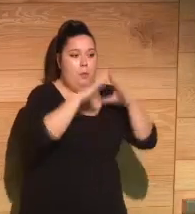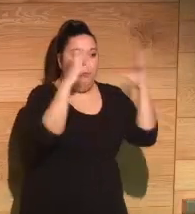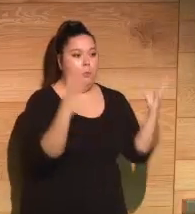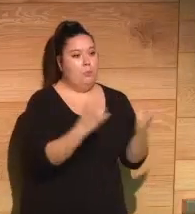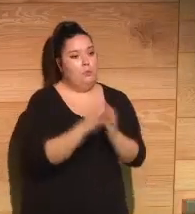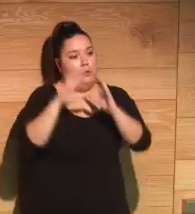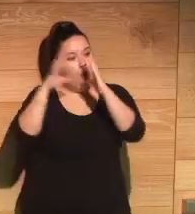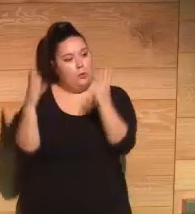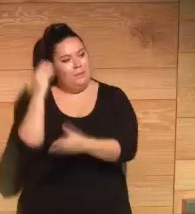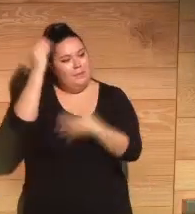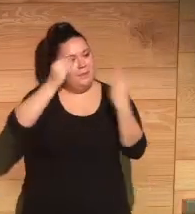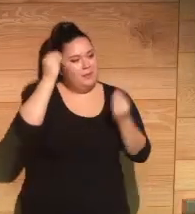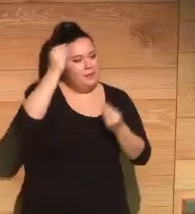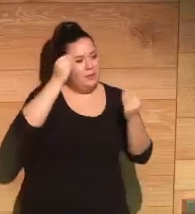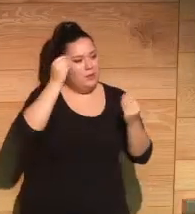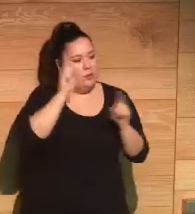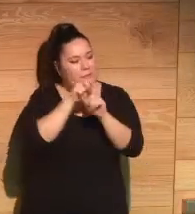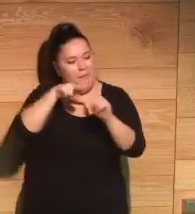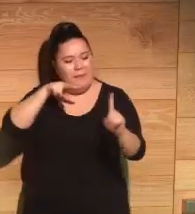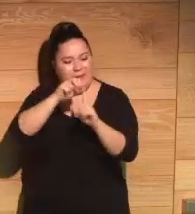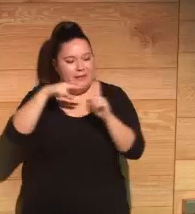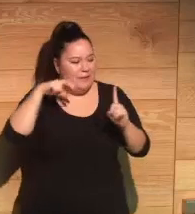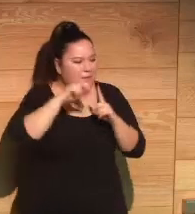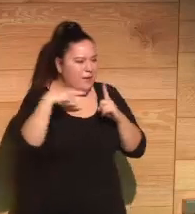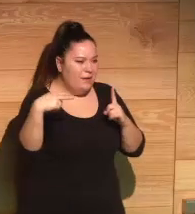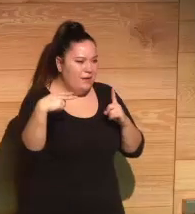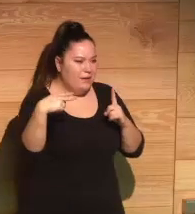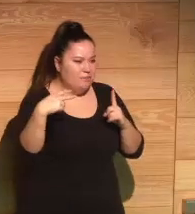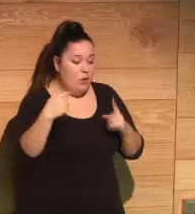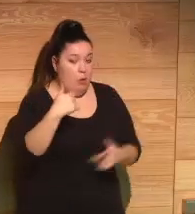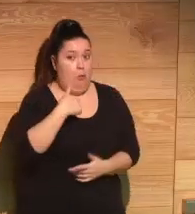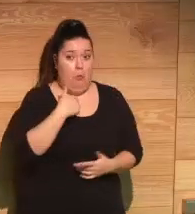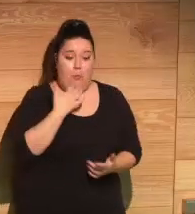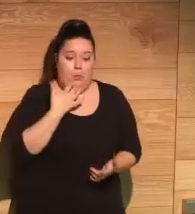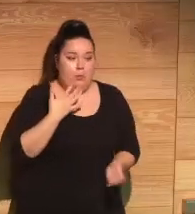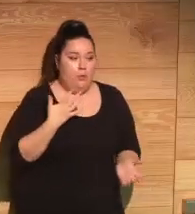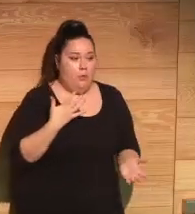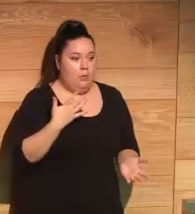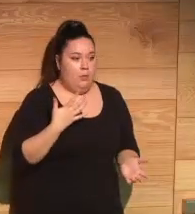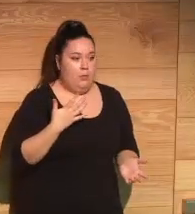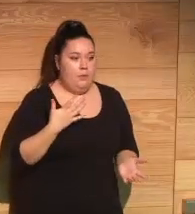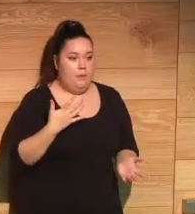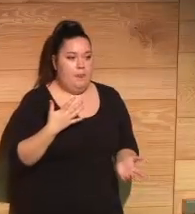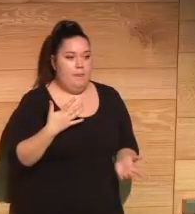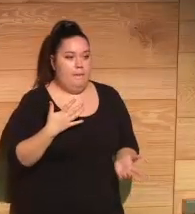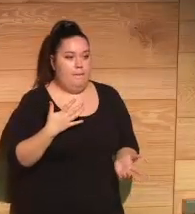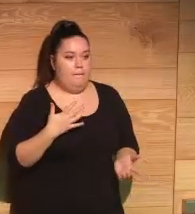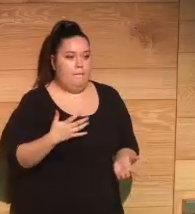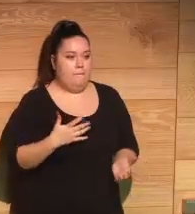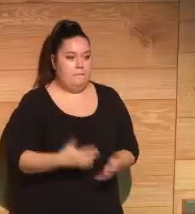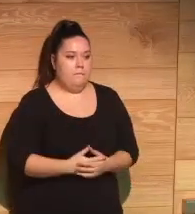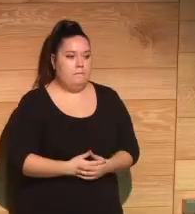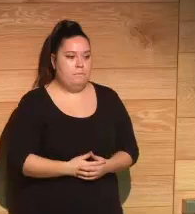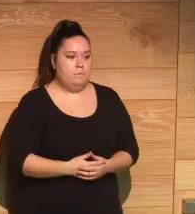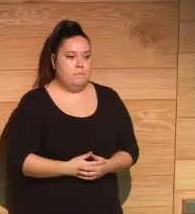pensamientos, de cultura o de visiones del mundo, ¿no? Y nosotros, o yo, está hablando más de tramos de toda